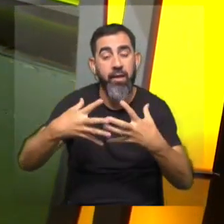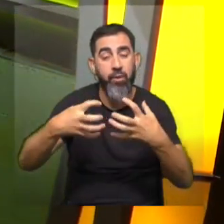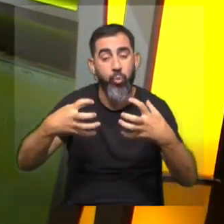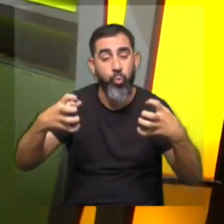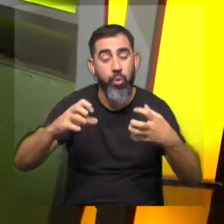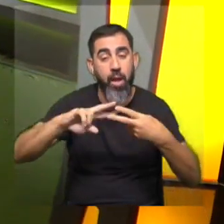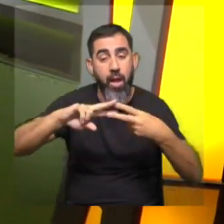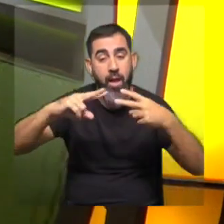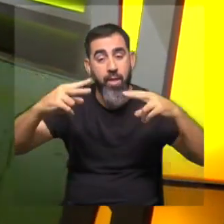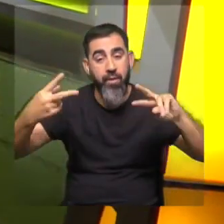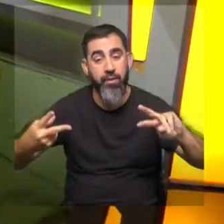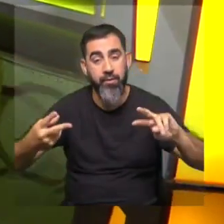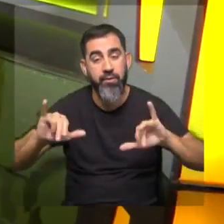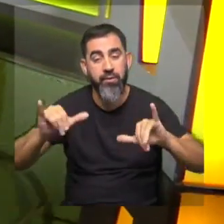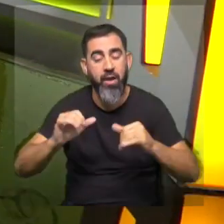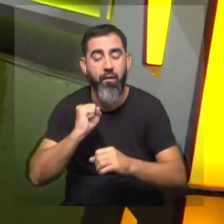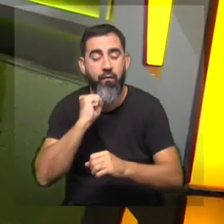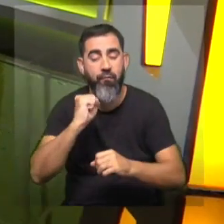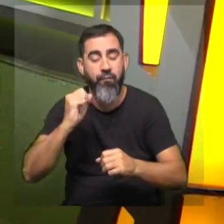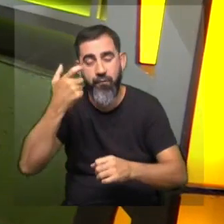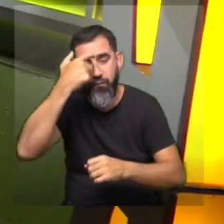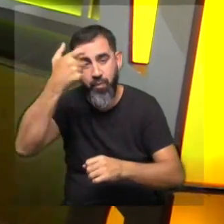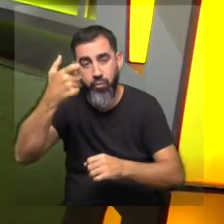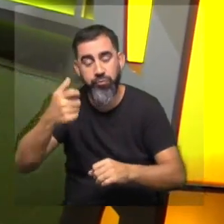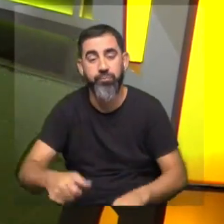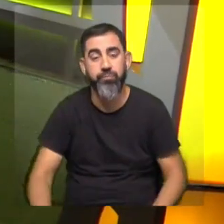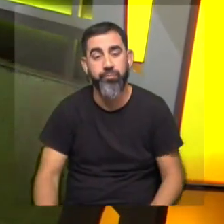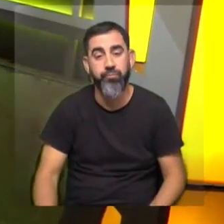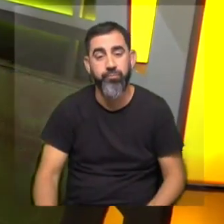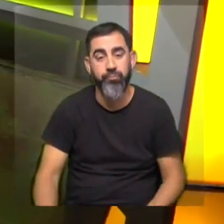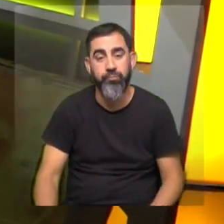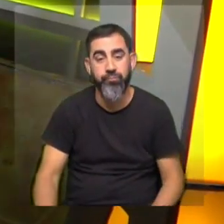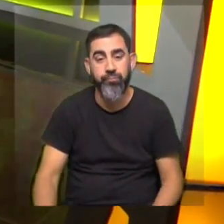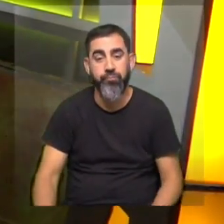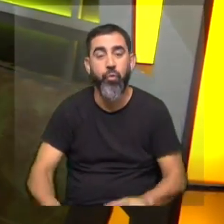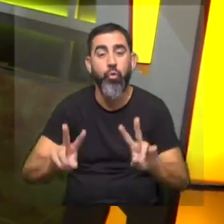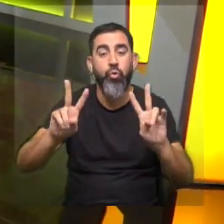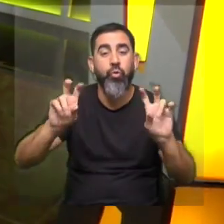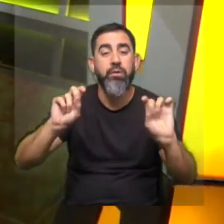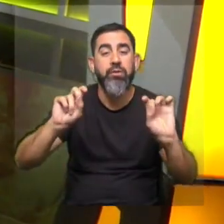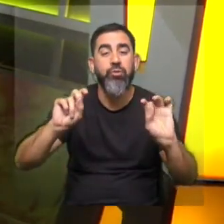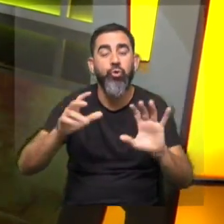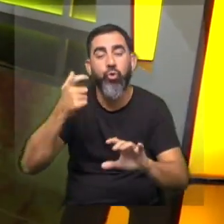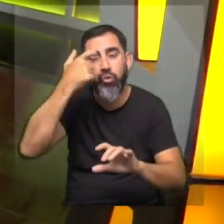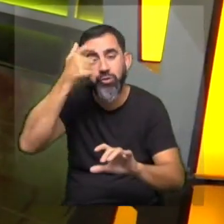vemos ahí, que ya es un ícono de la ciencia. Sí, ¿no? Más que de la ciencia, ya es un ícono, ya Totalmente. funciona como un